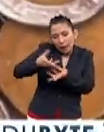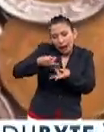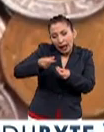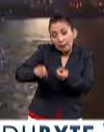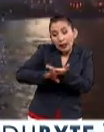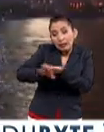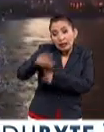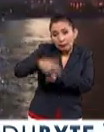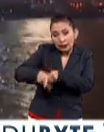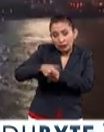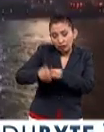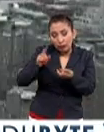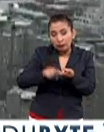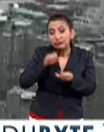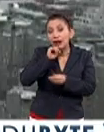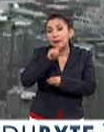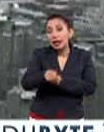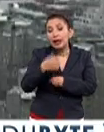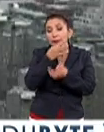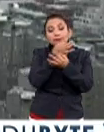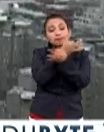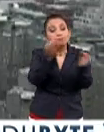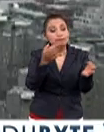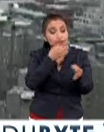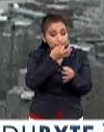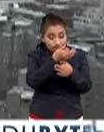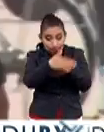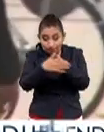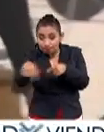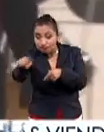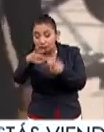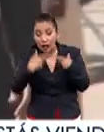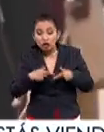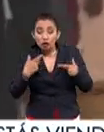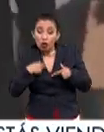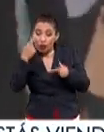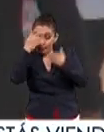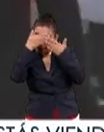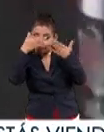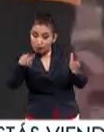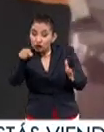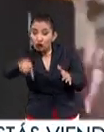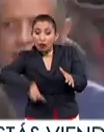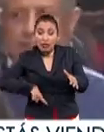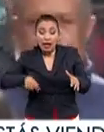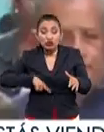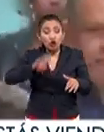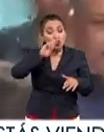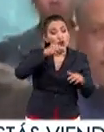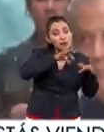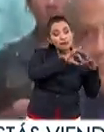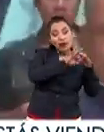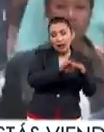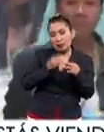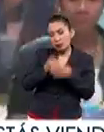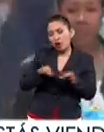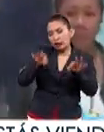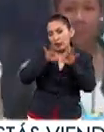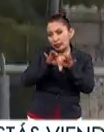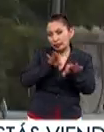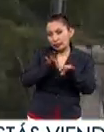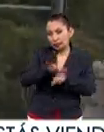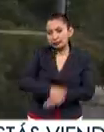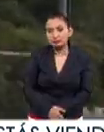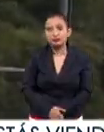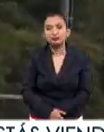para prevenir riesgos, así como campañas de sensibilización para la población, en donde gobiernos y universidades juegan un rol